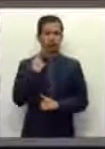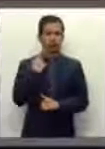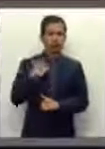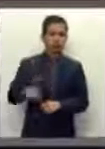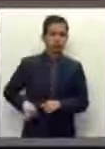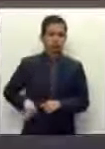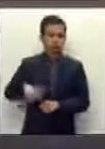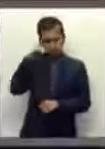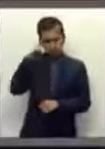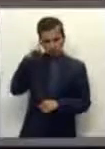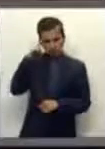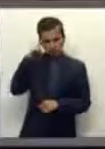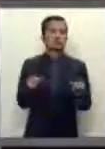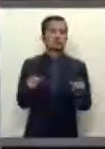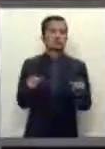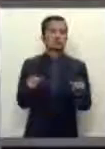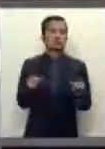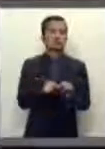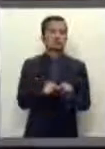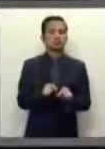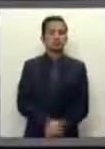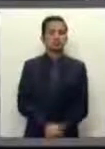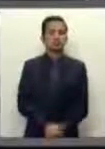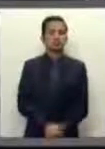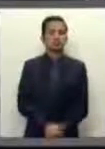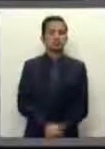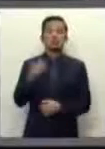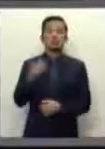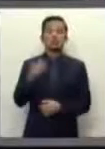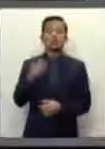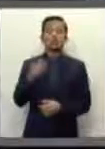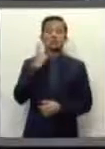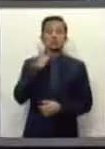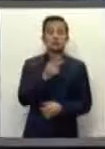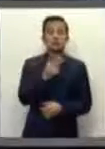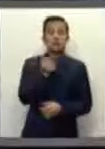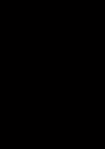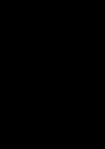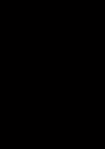unos cuantos. Es cuanto. Gracias, diputada Hernández.